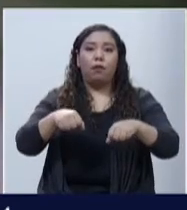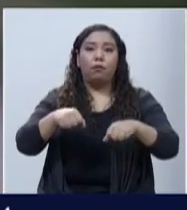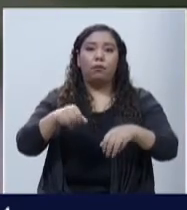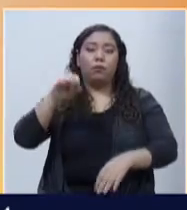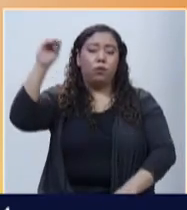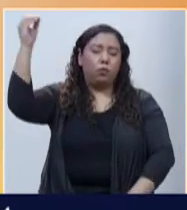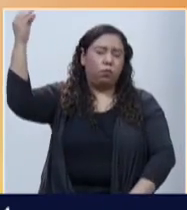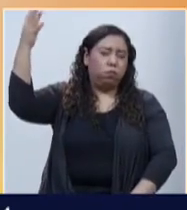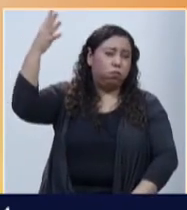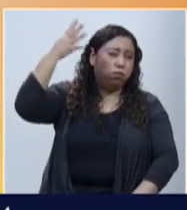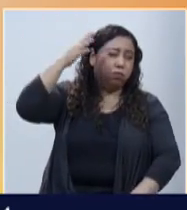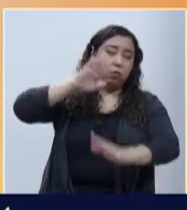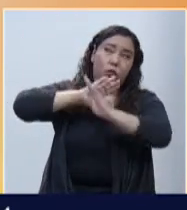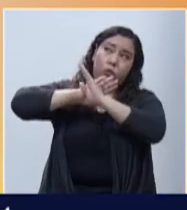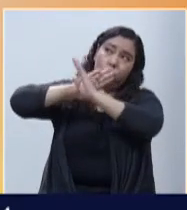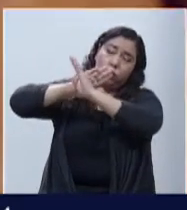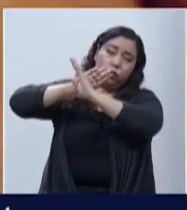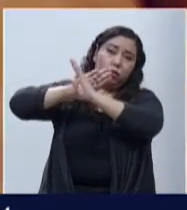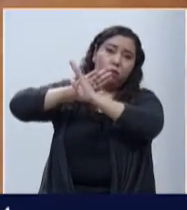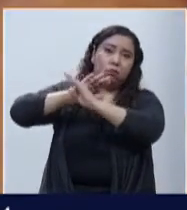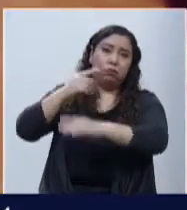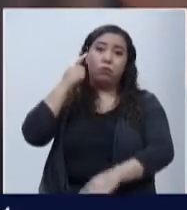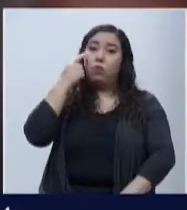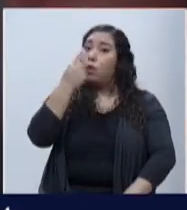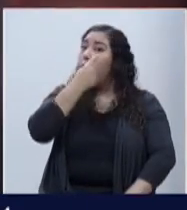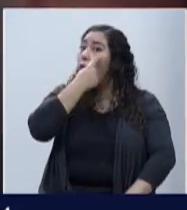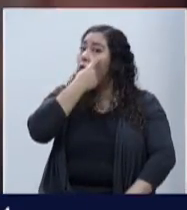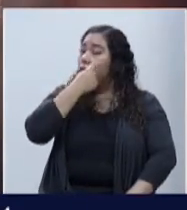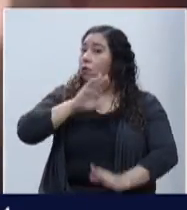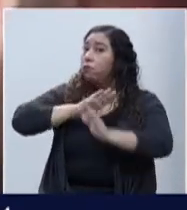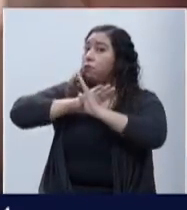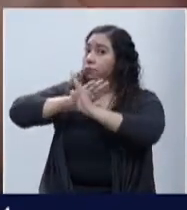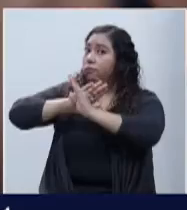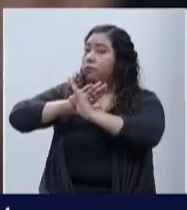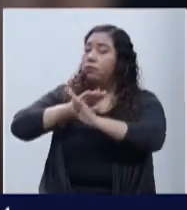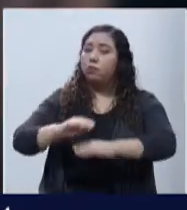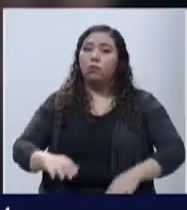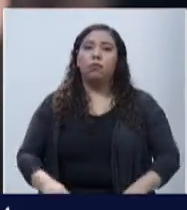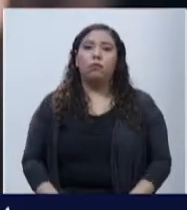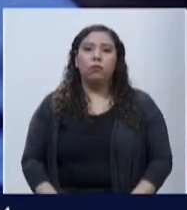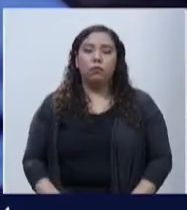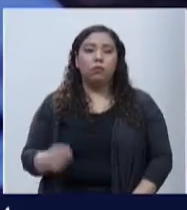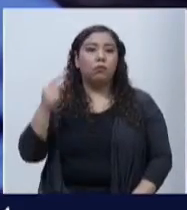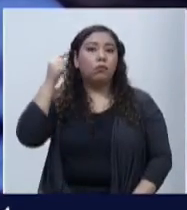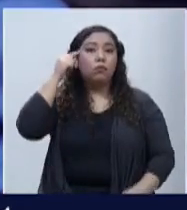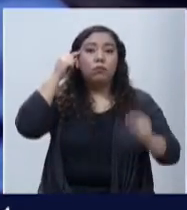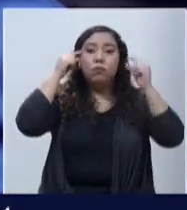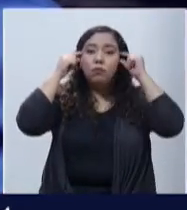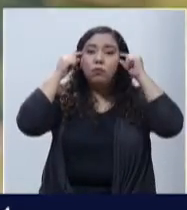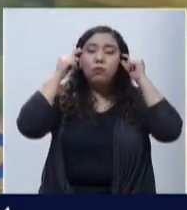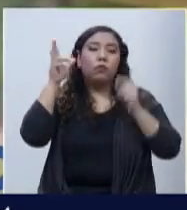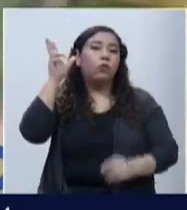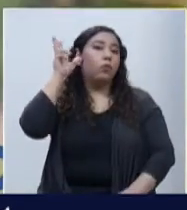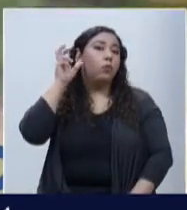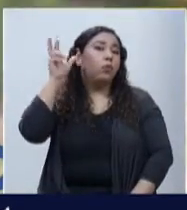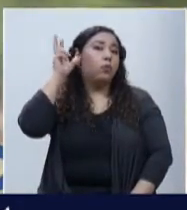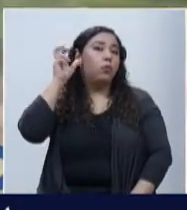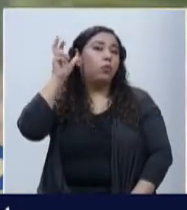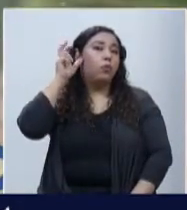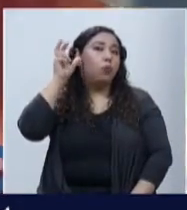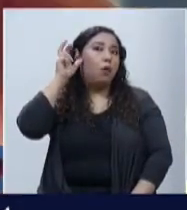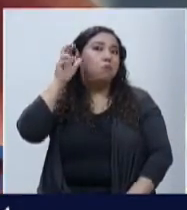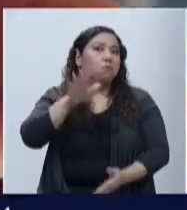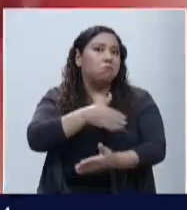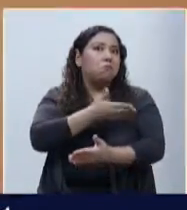cien por ciento los rayos ultravioletas para proteger los ojos del sol en los laterales tiene unos altavoces con los que proporciona